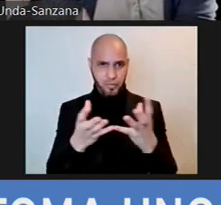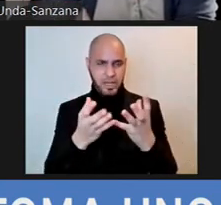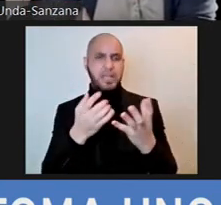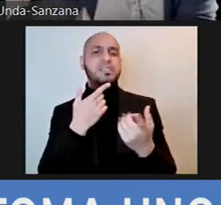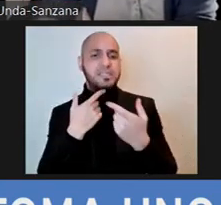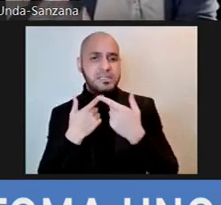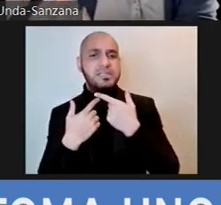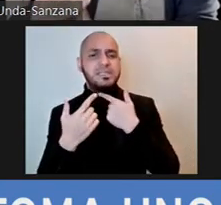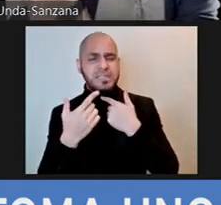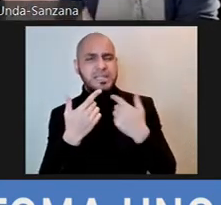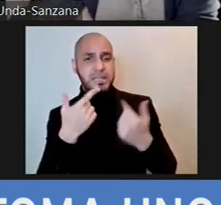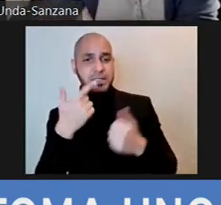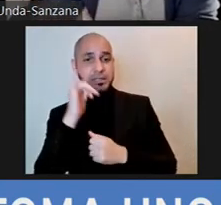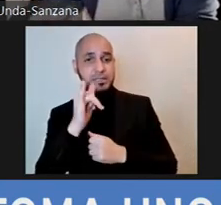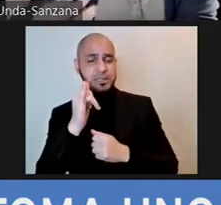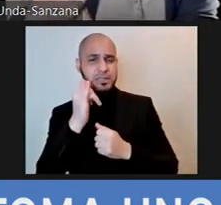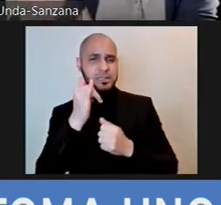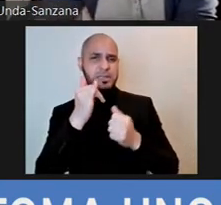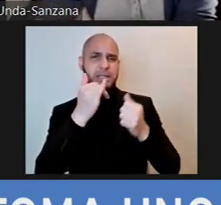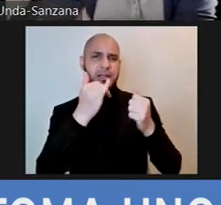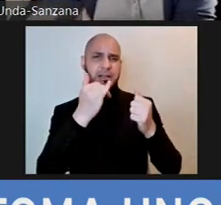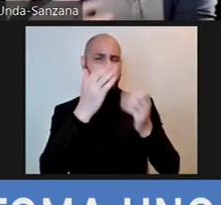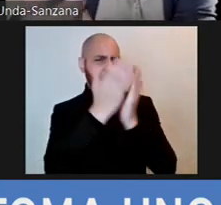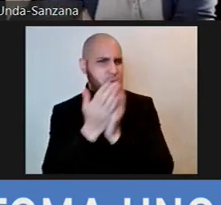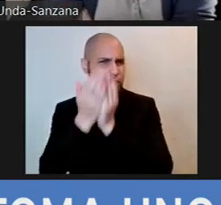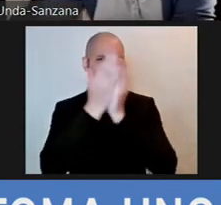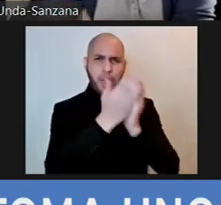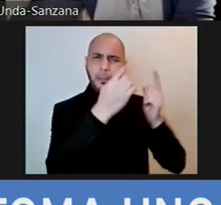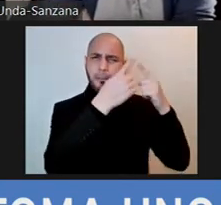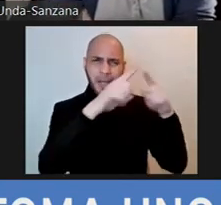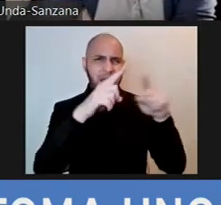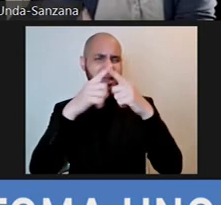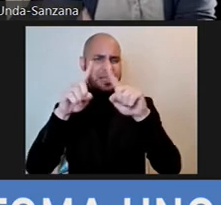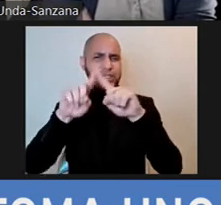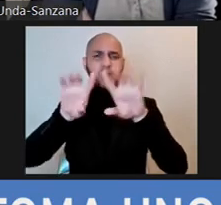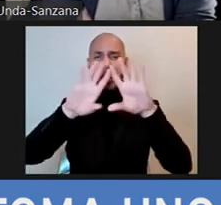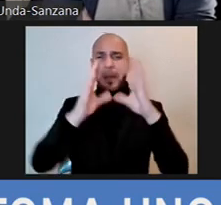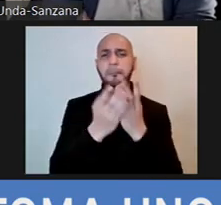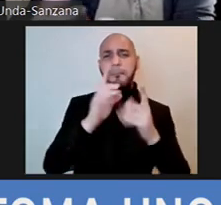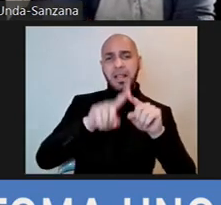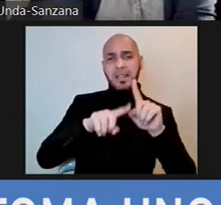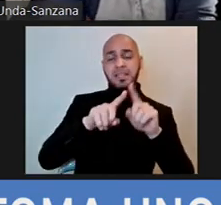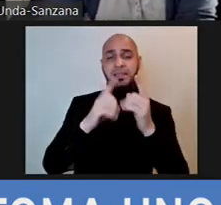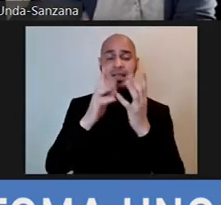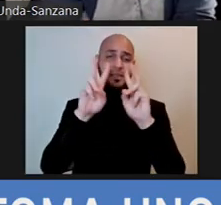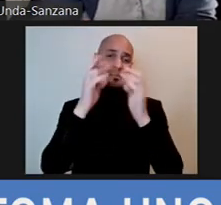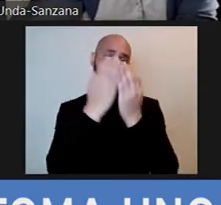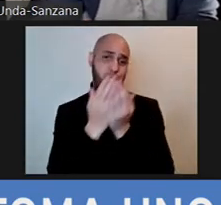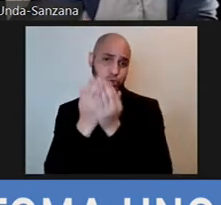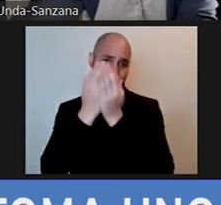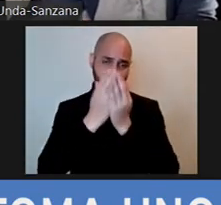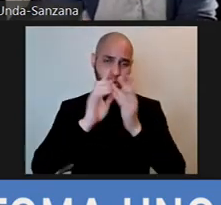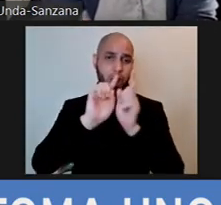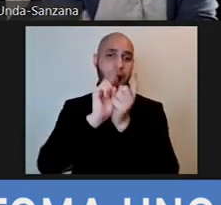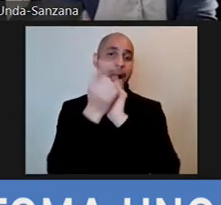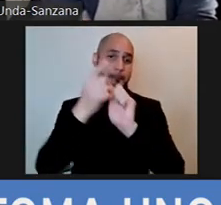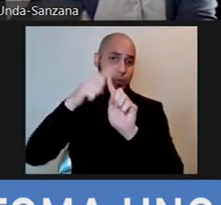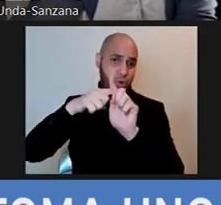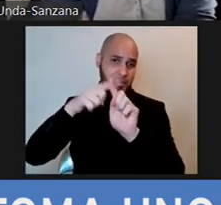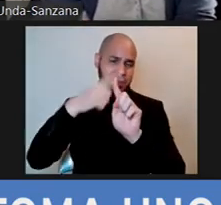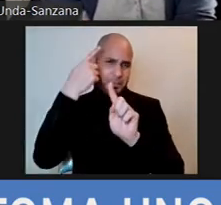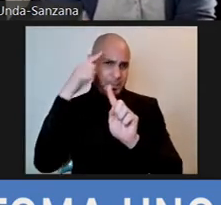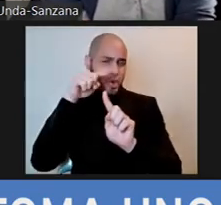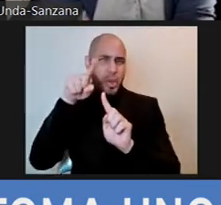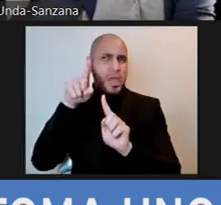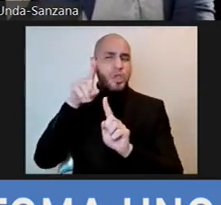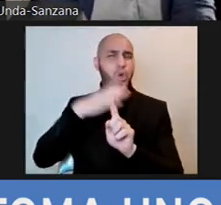bastante interés para quienes estudian variaciones de las propiedades del planeta para efectos de estudios de cambio climático, pero no era lo que ellos estaban